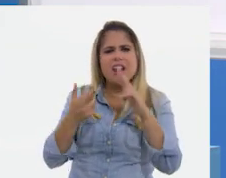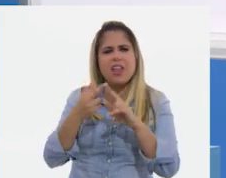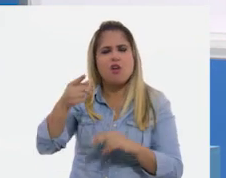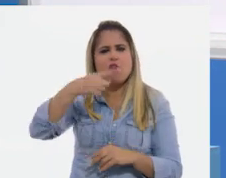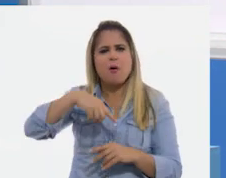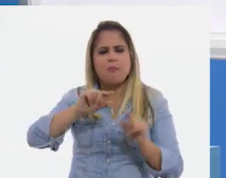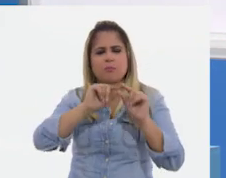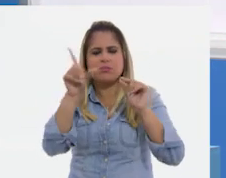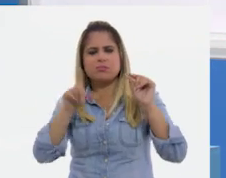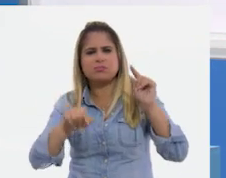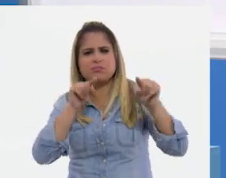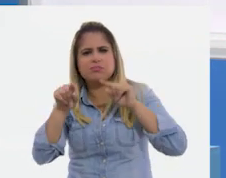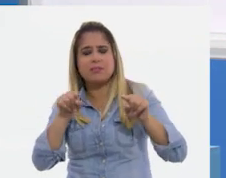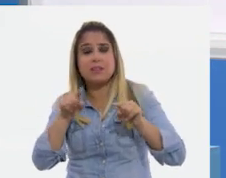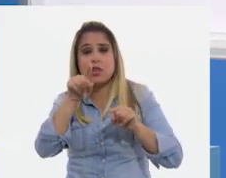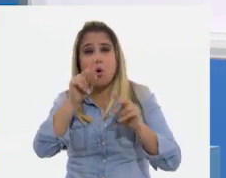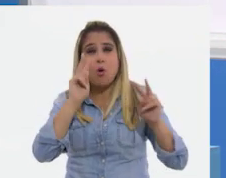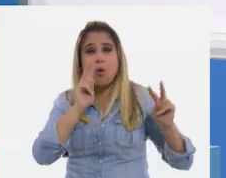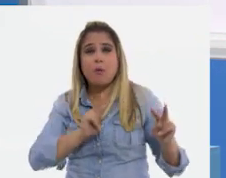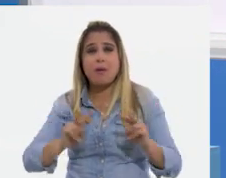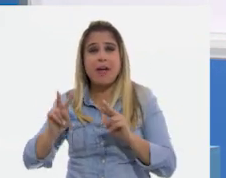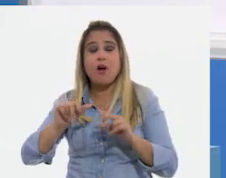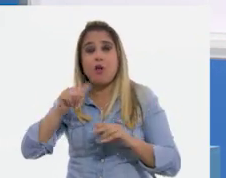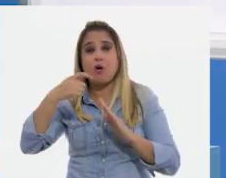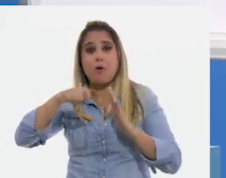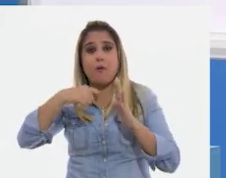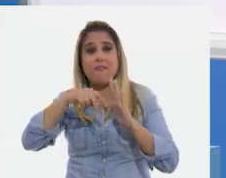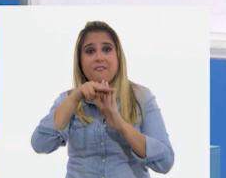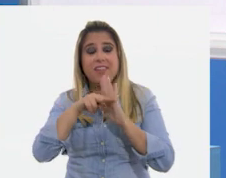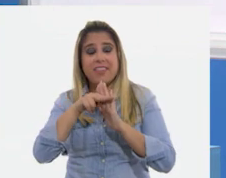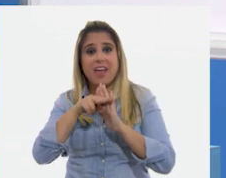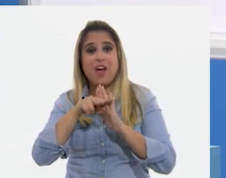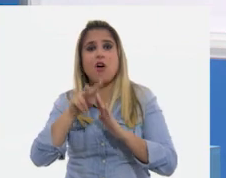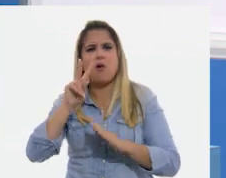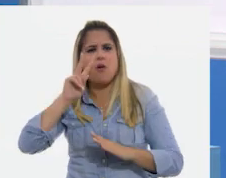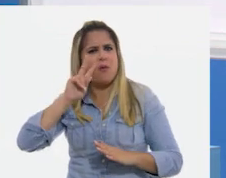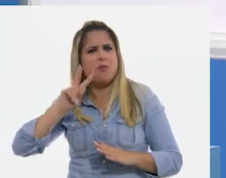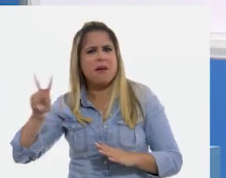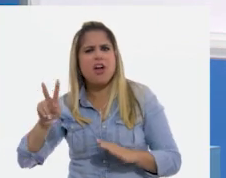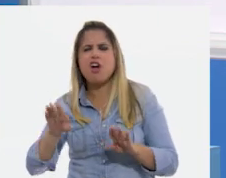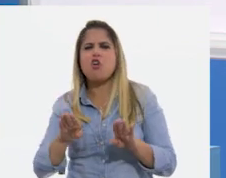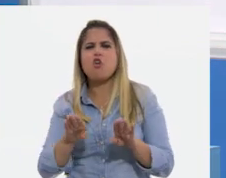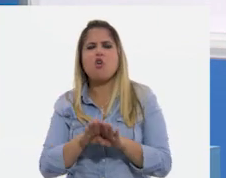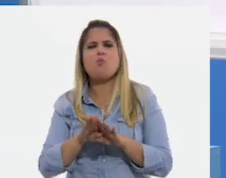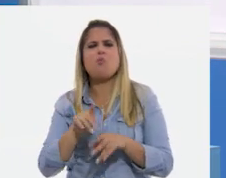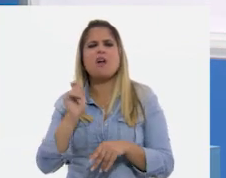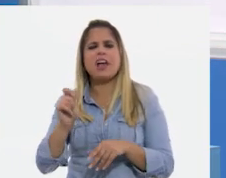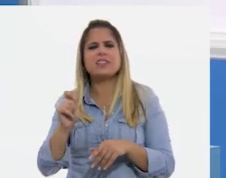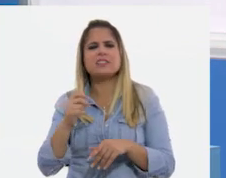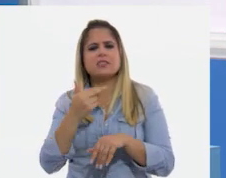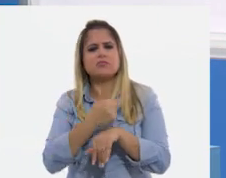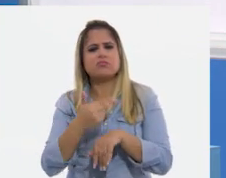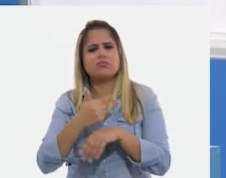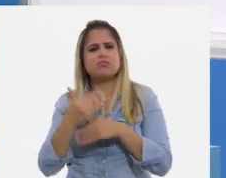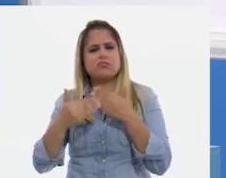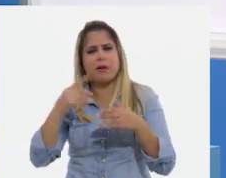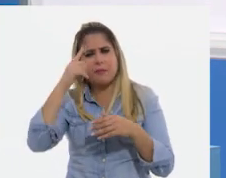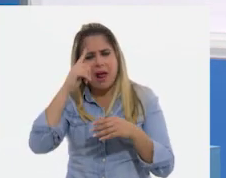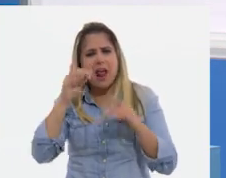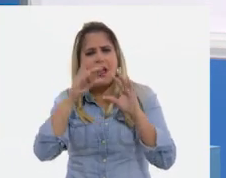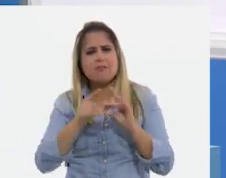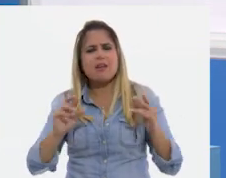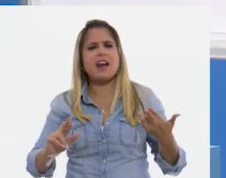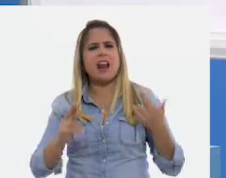nuestro país. Observemos el siguiente video que nos muestra cómo fue el proceso de evangelización